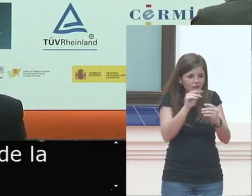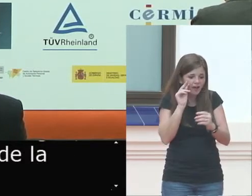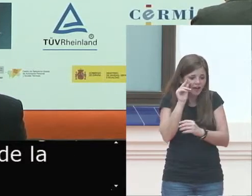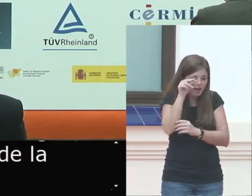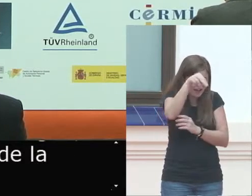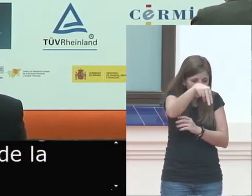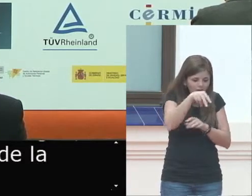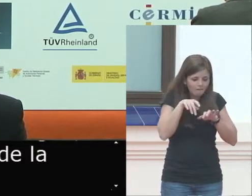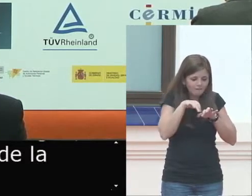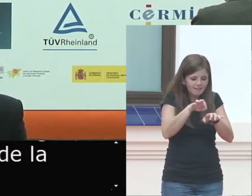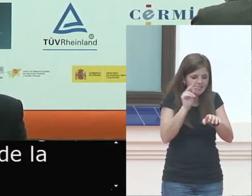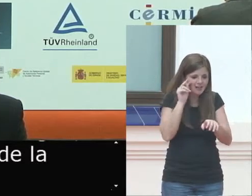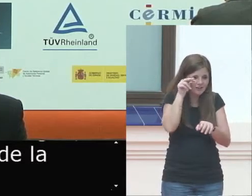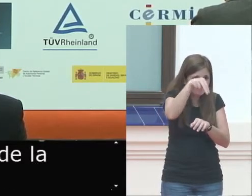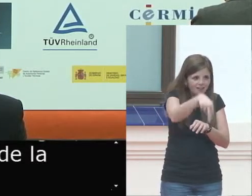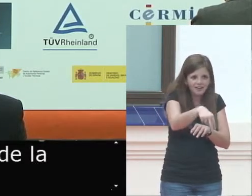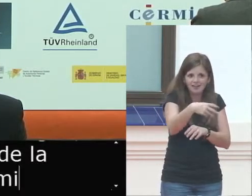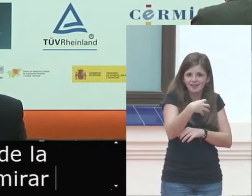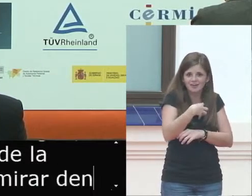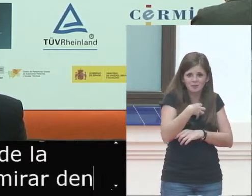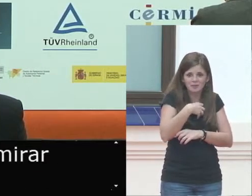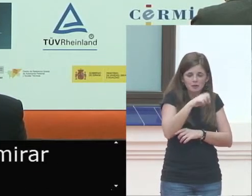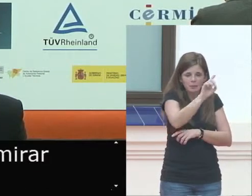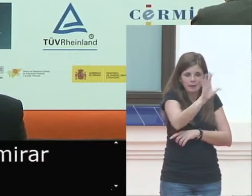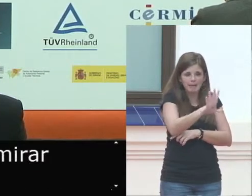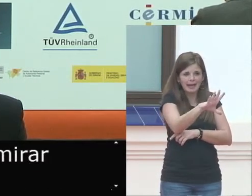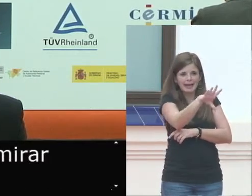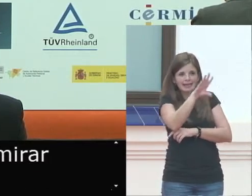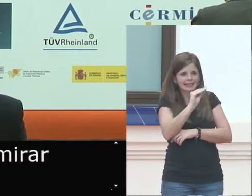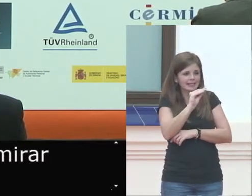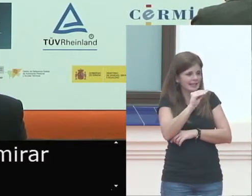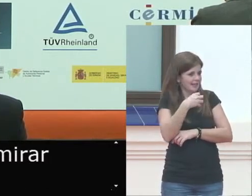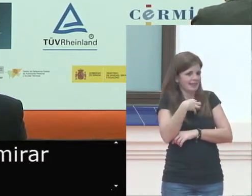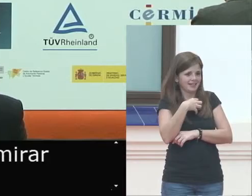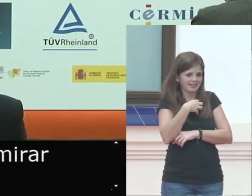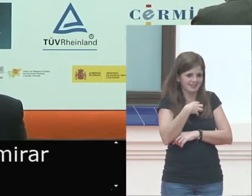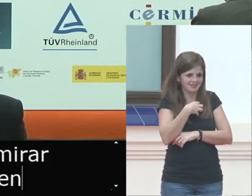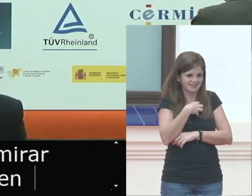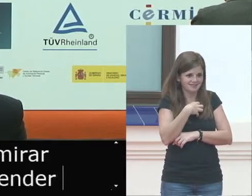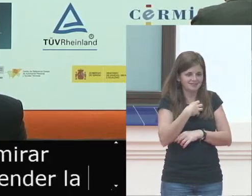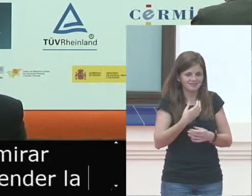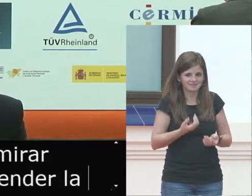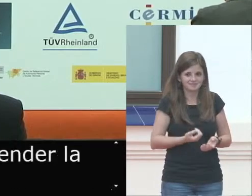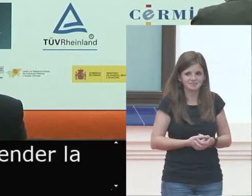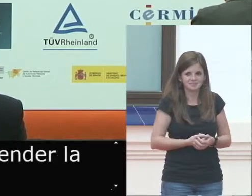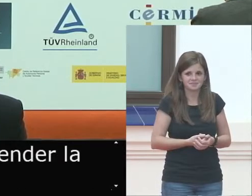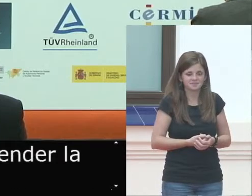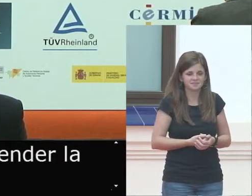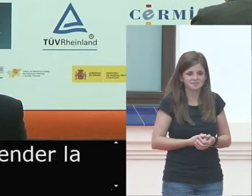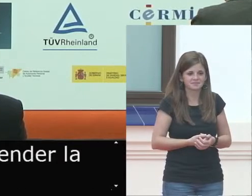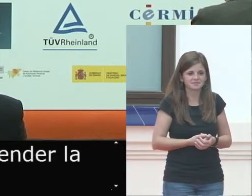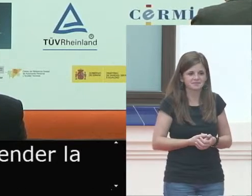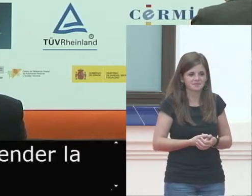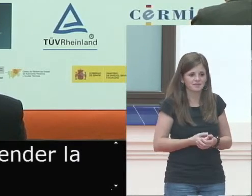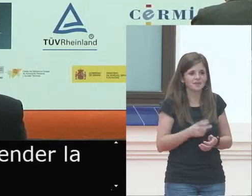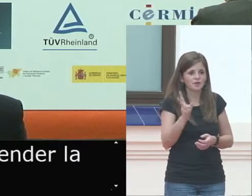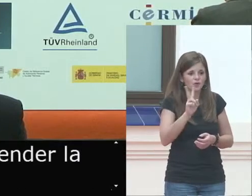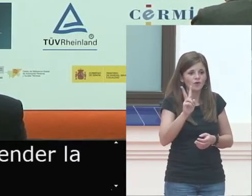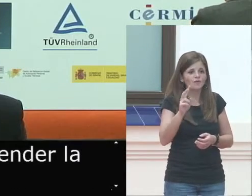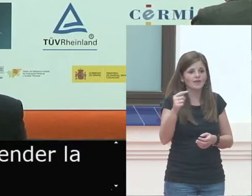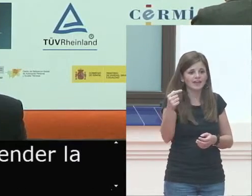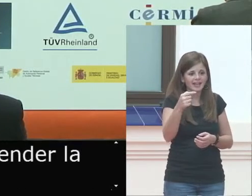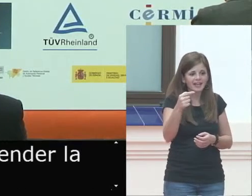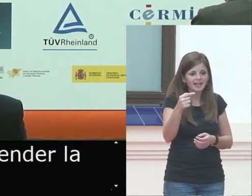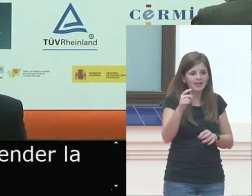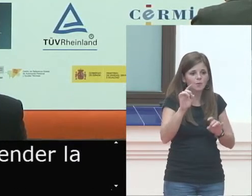del fichero y entender la imagen. La idea de SVG es, en vez de tener millones de puntos